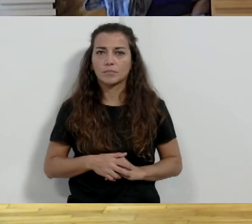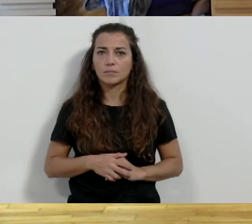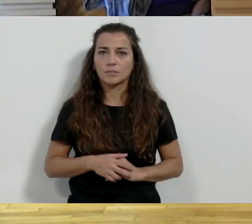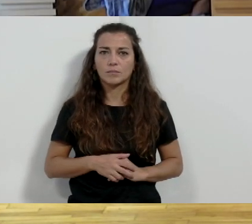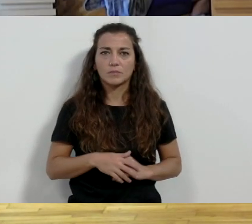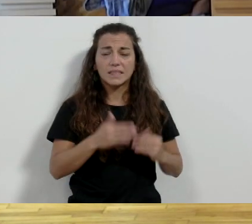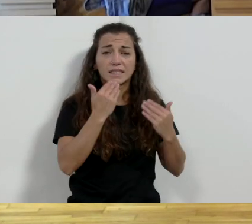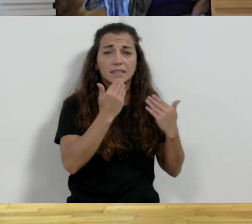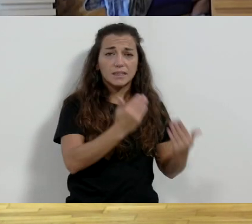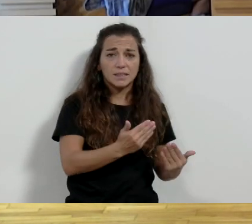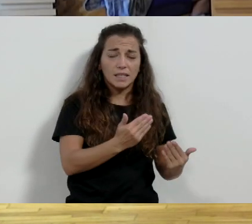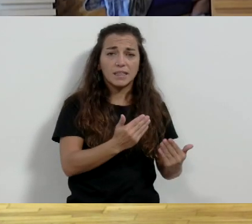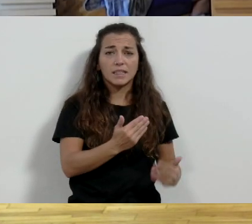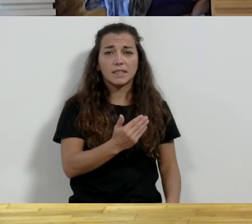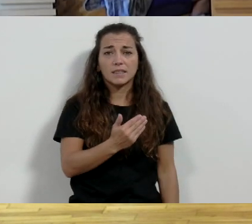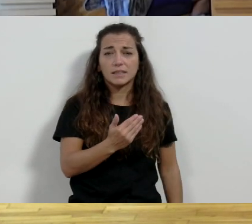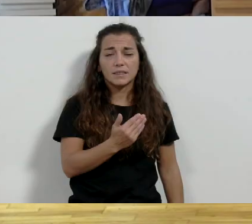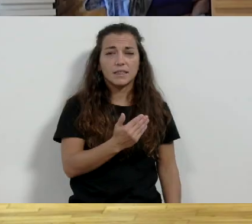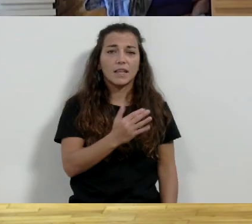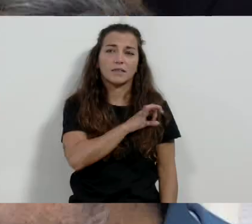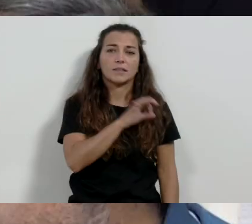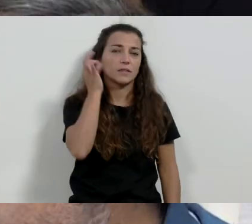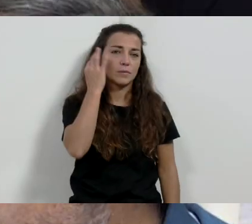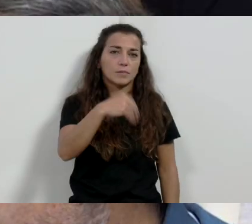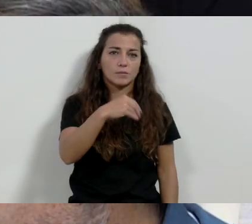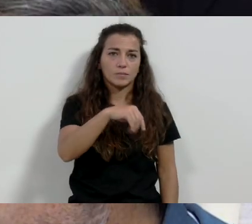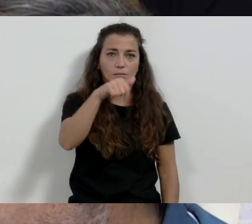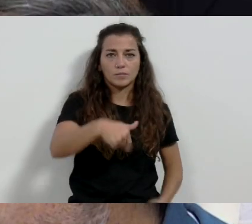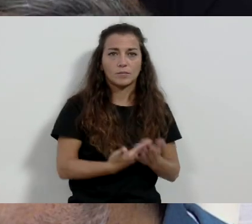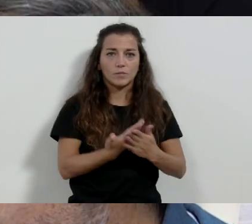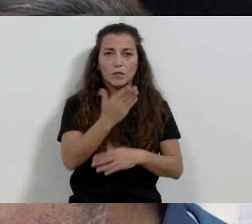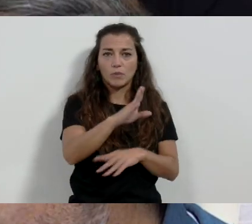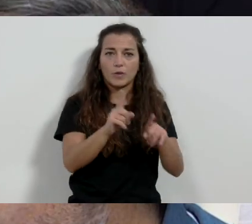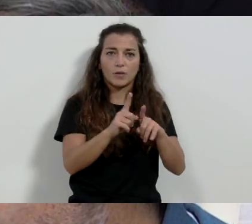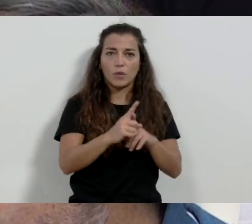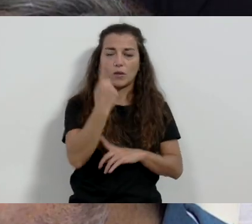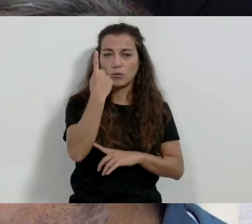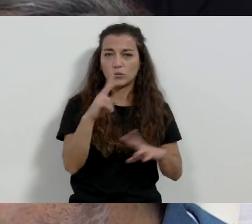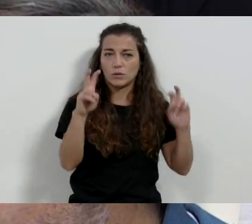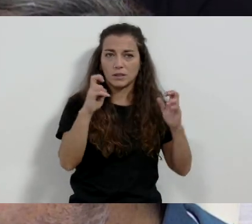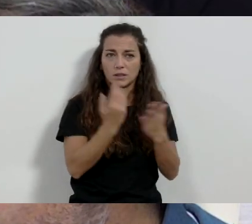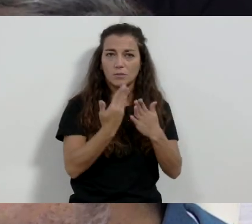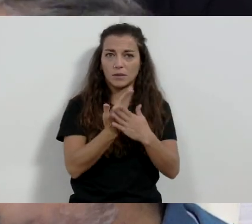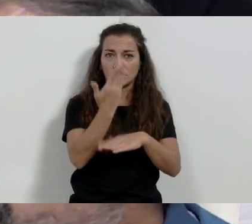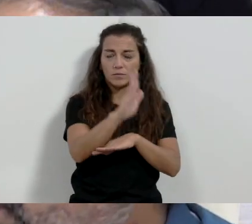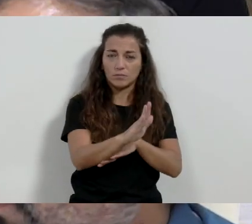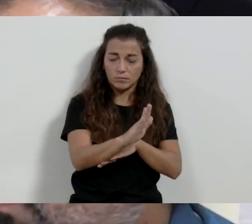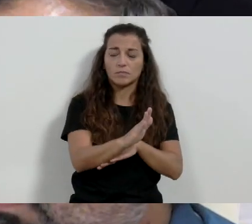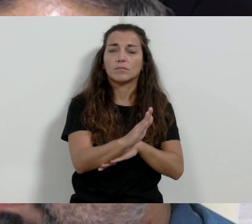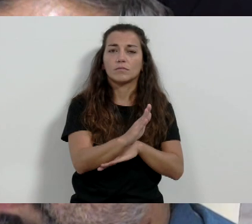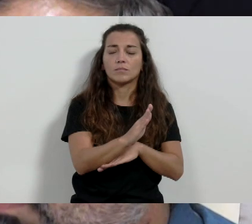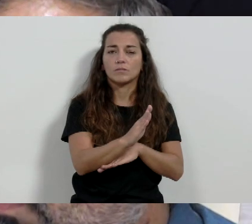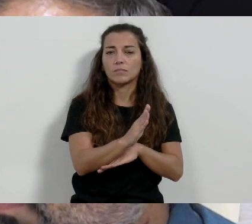efectivamente, es una moción que propone algo que es factible y también es factible, es más fácil gracias a